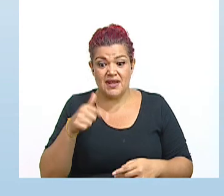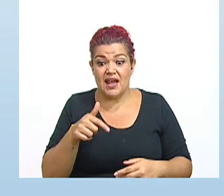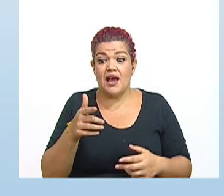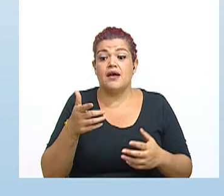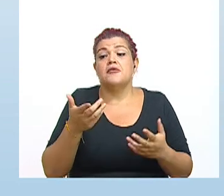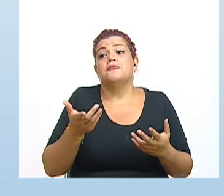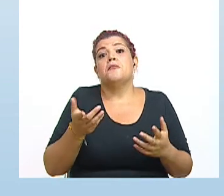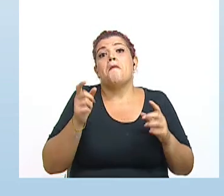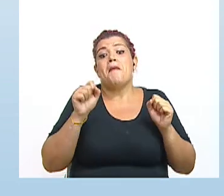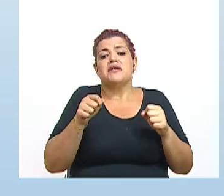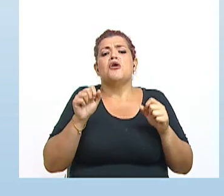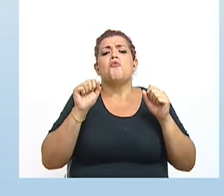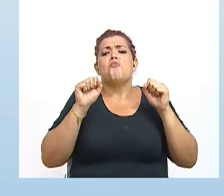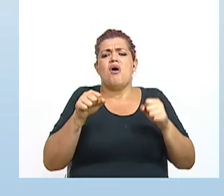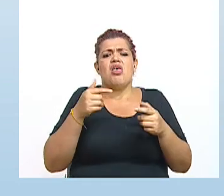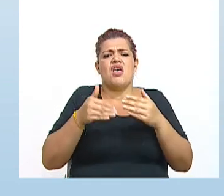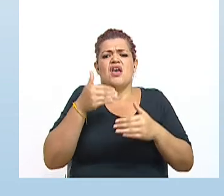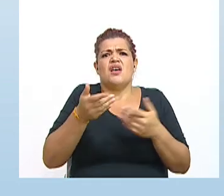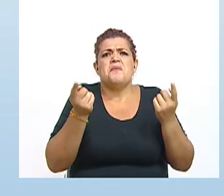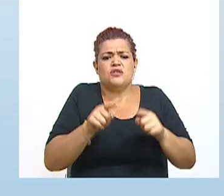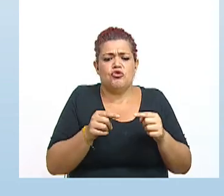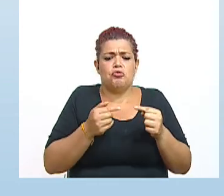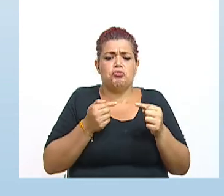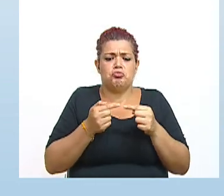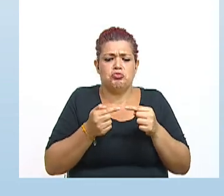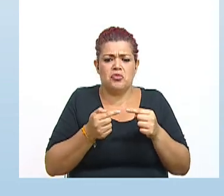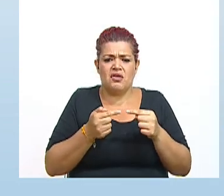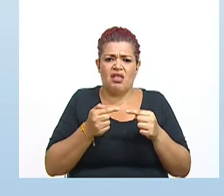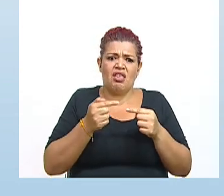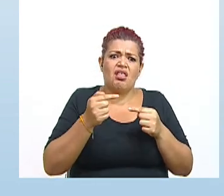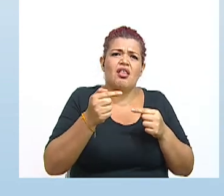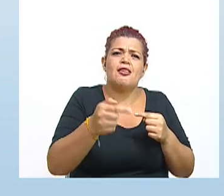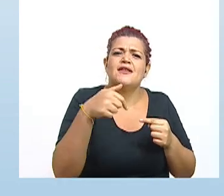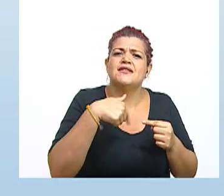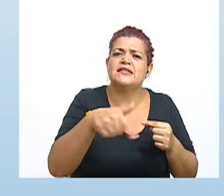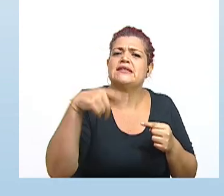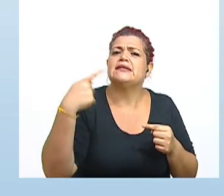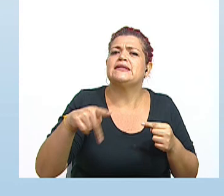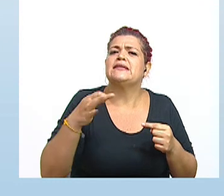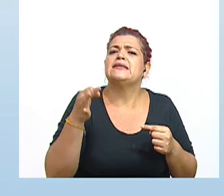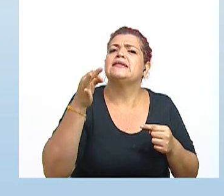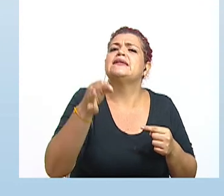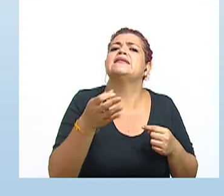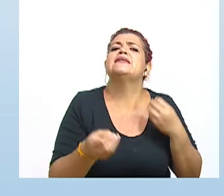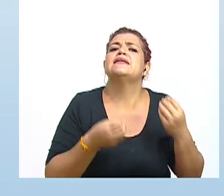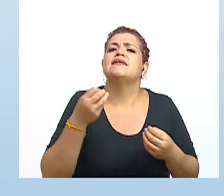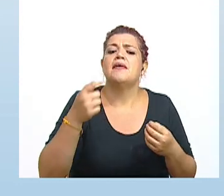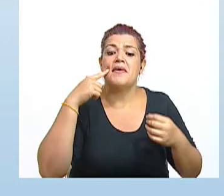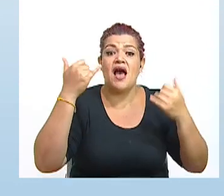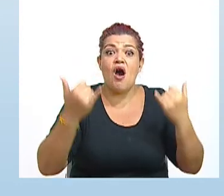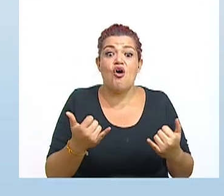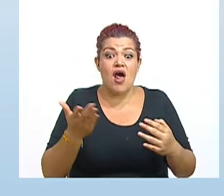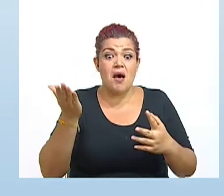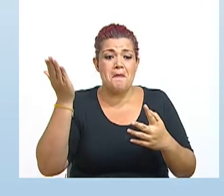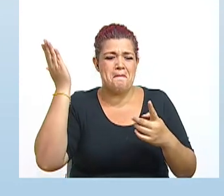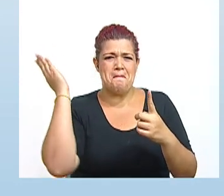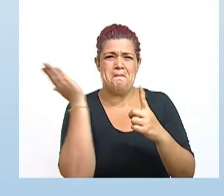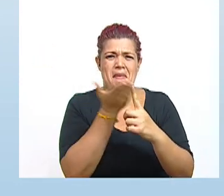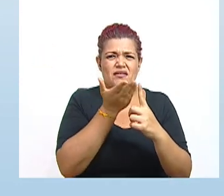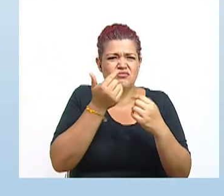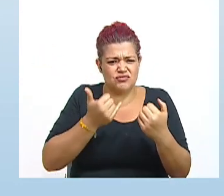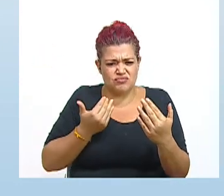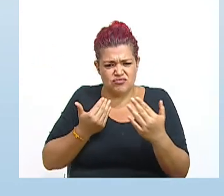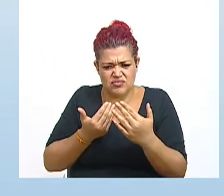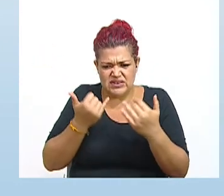también a corto y a largo plazo. Efectivamente hay una situación de impacto cercano, que es lo que ya estamos percibiendo en